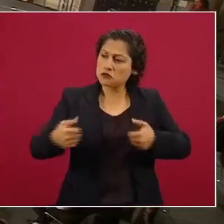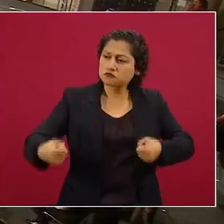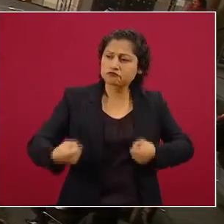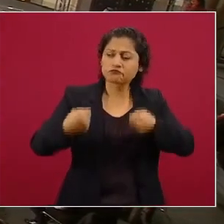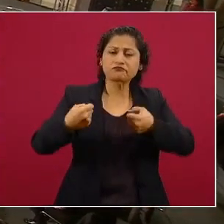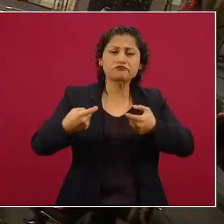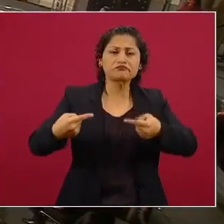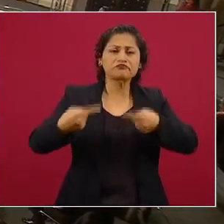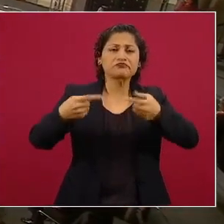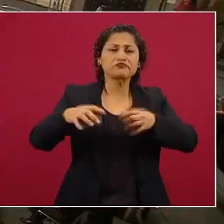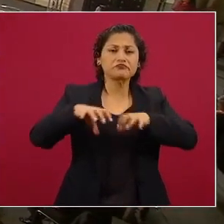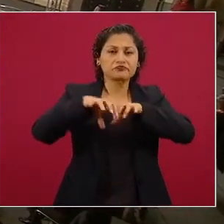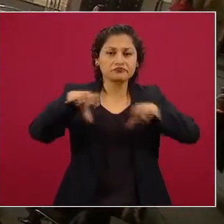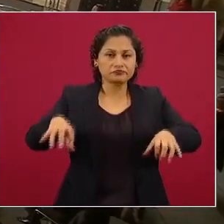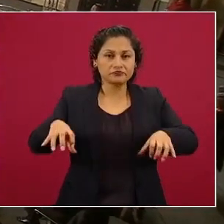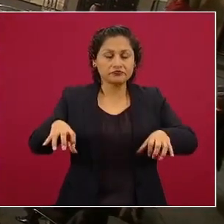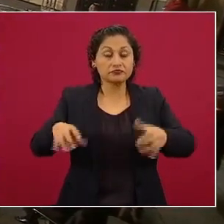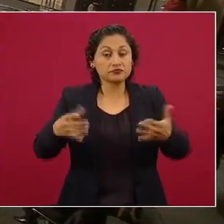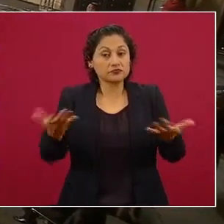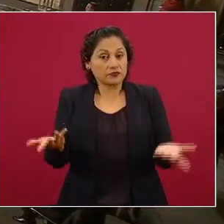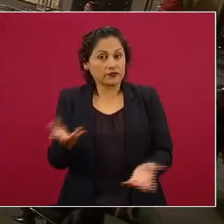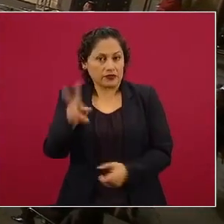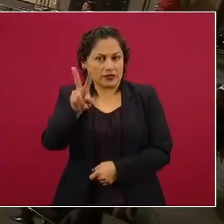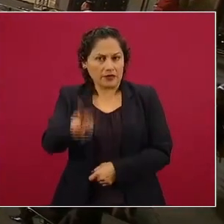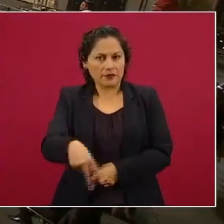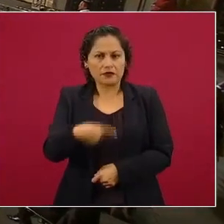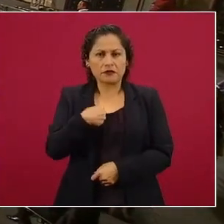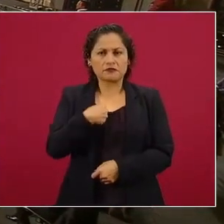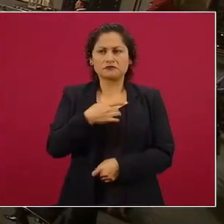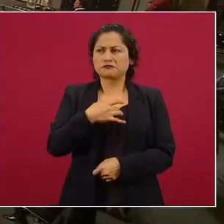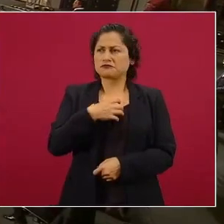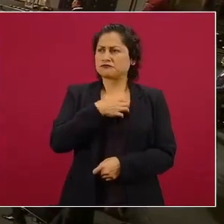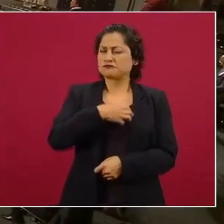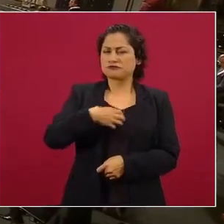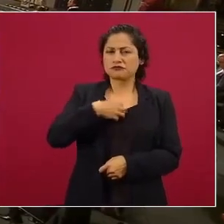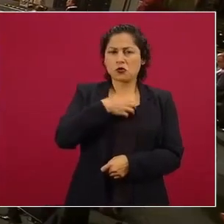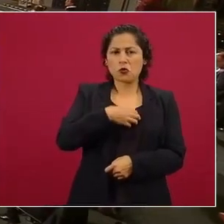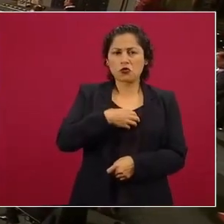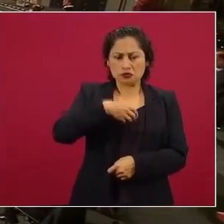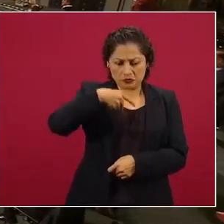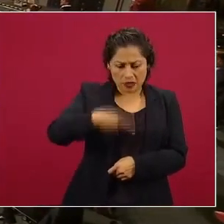que estemos llevando a cabo una transformación tan profunda,